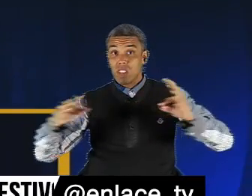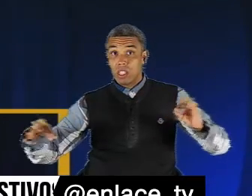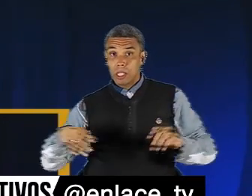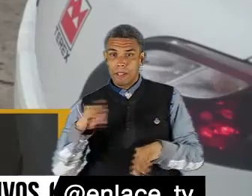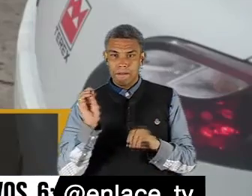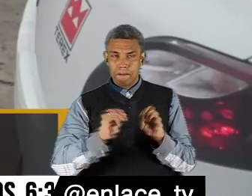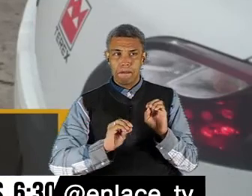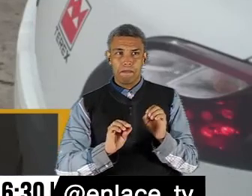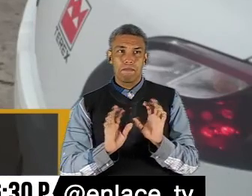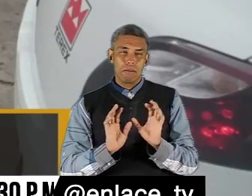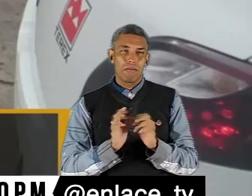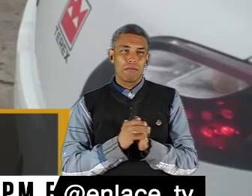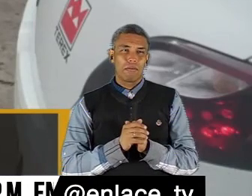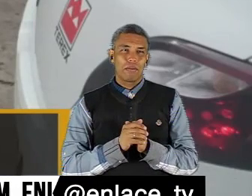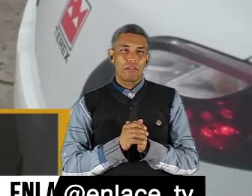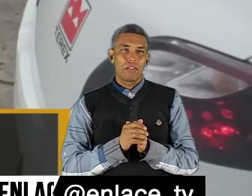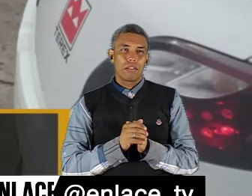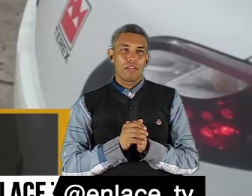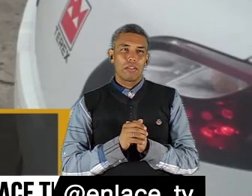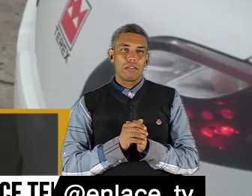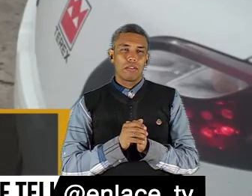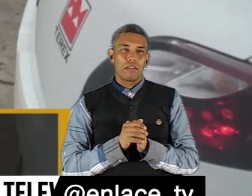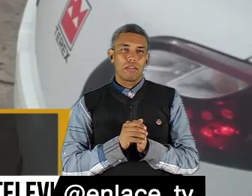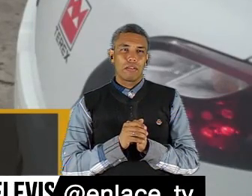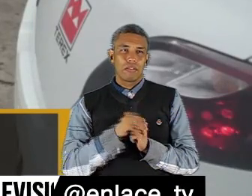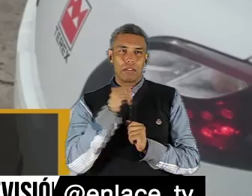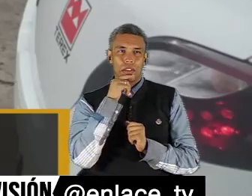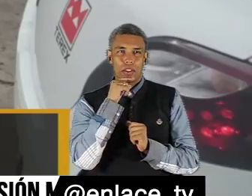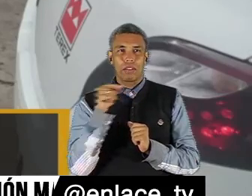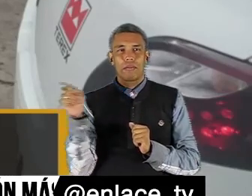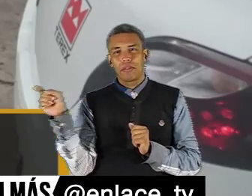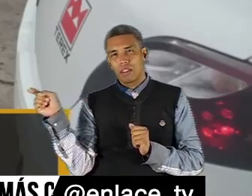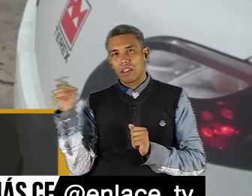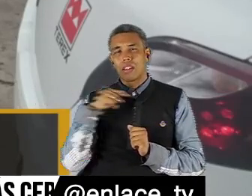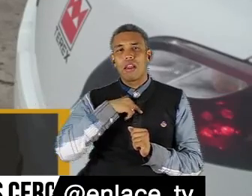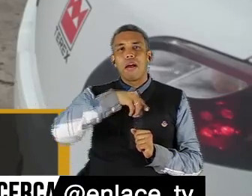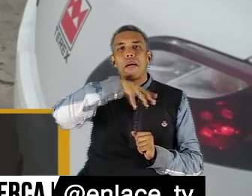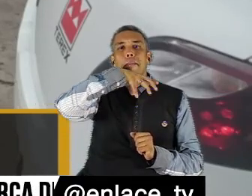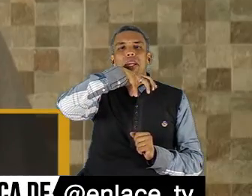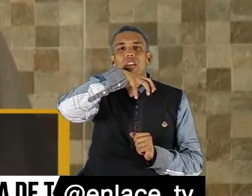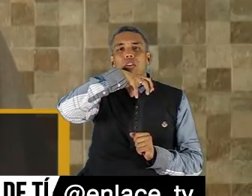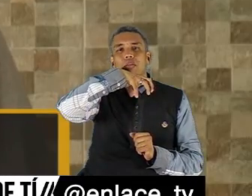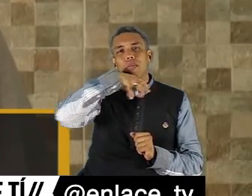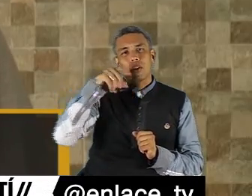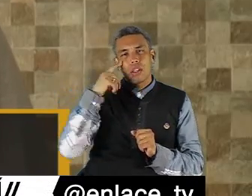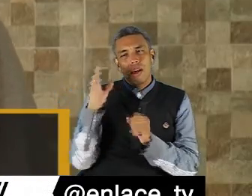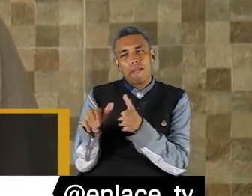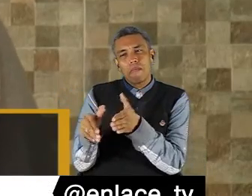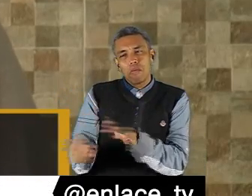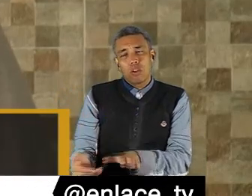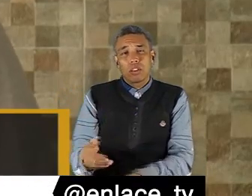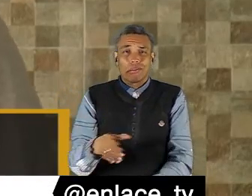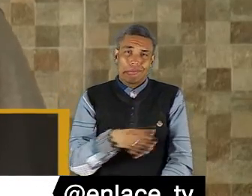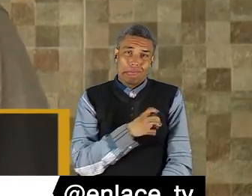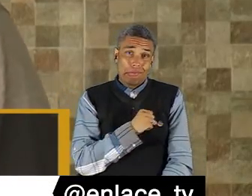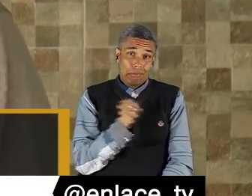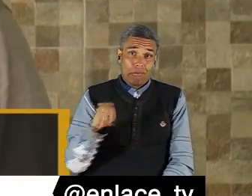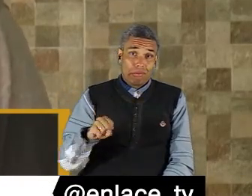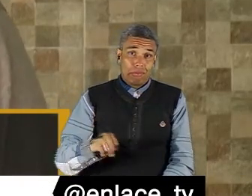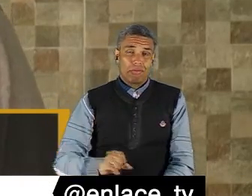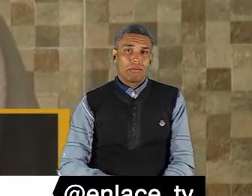fuertes porque está el perrito en el piso, digamos ya sin vida. Y los mensajes que alusivos,